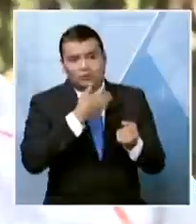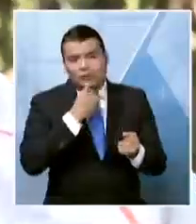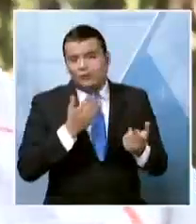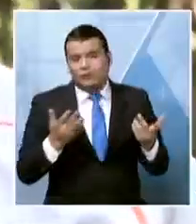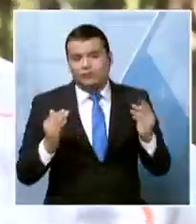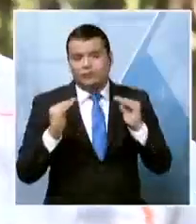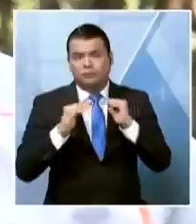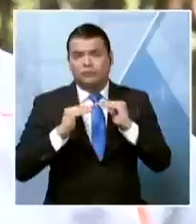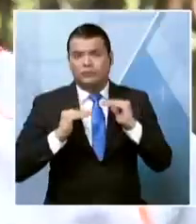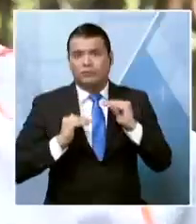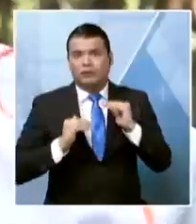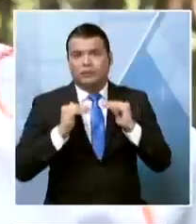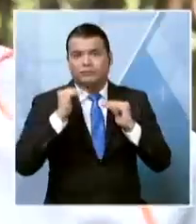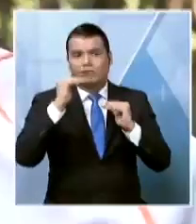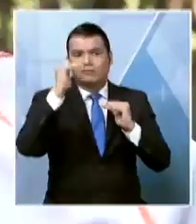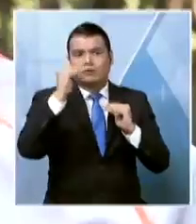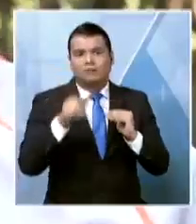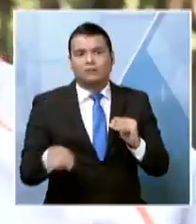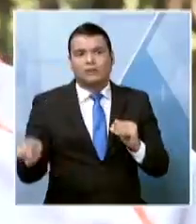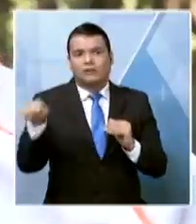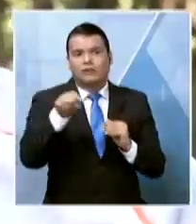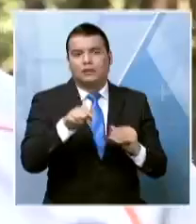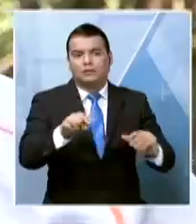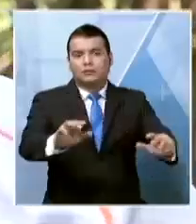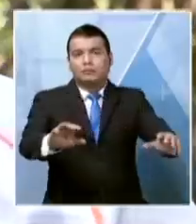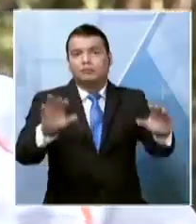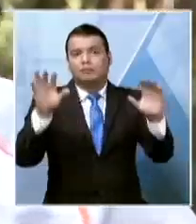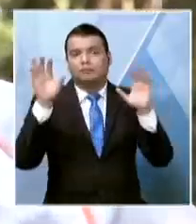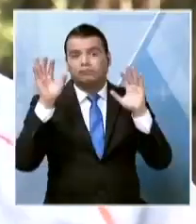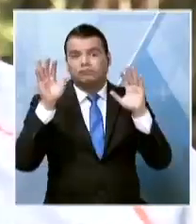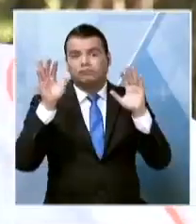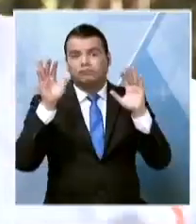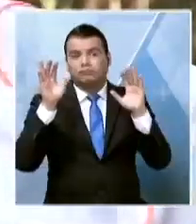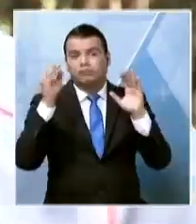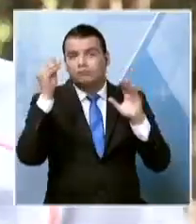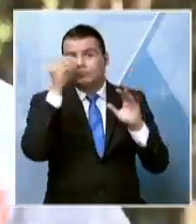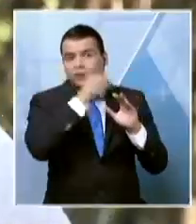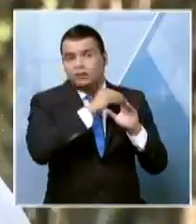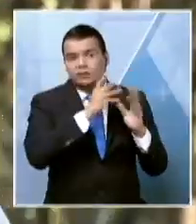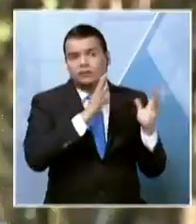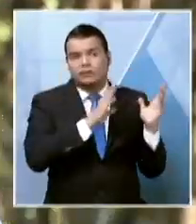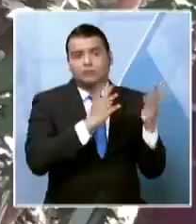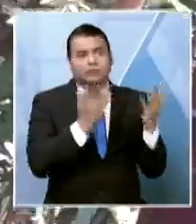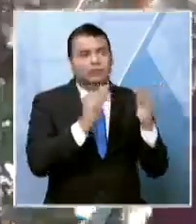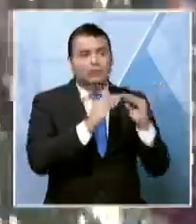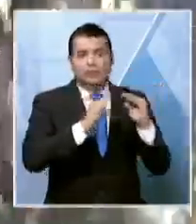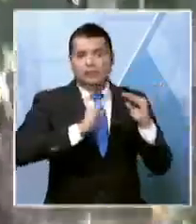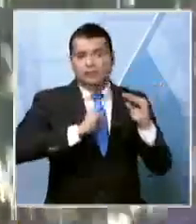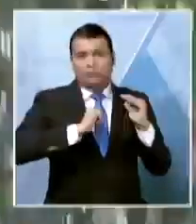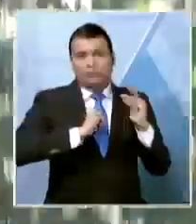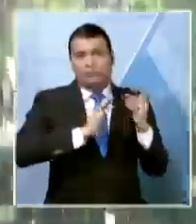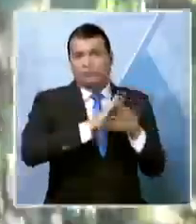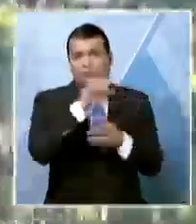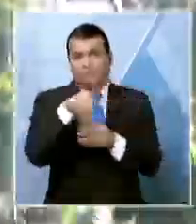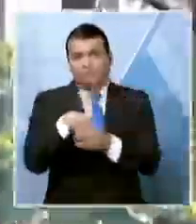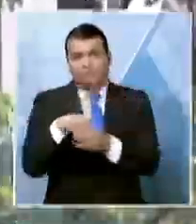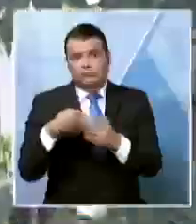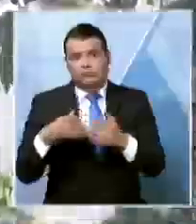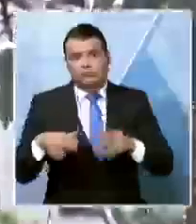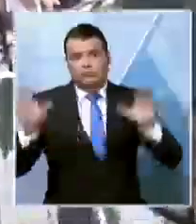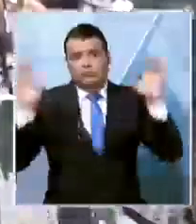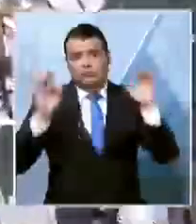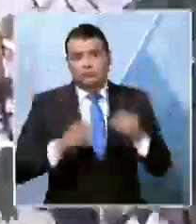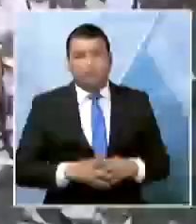no sé por qué tienen que venir a hacer apartamentos para que vivan los murciélagos, vivan los animales ahí y nosotros viviendo en la calle. La idea es nosotros poder